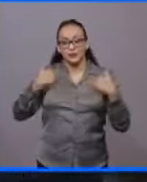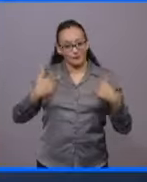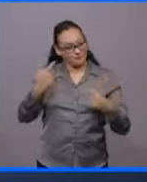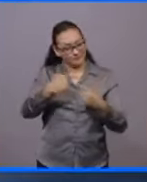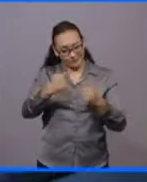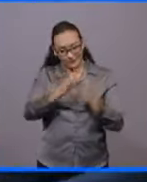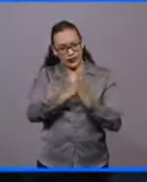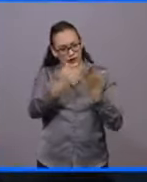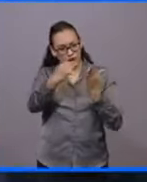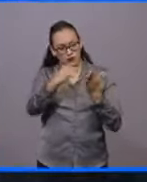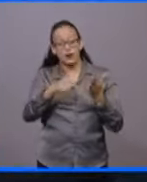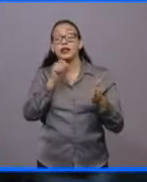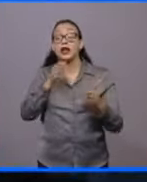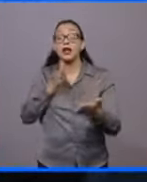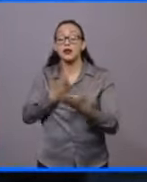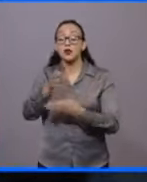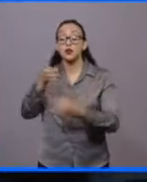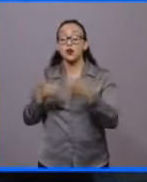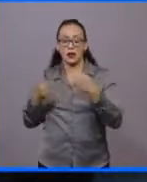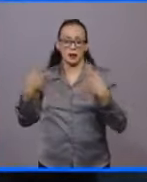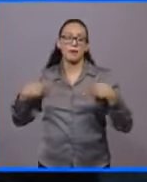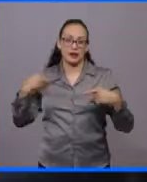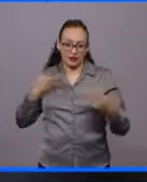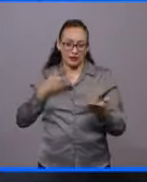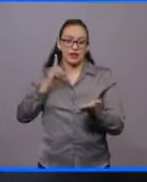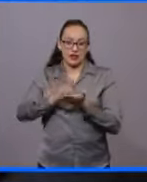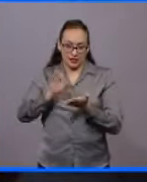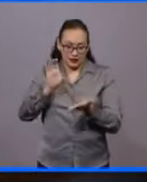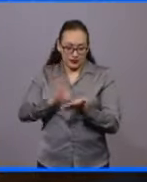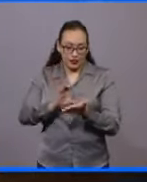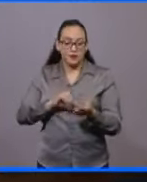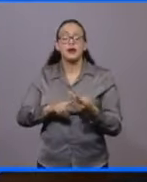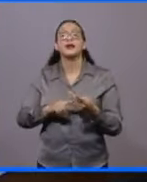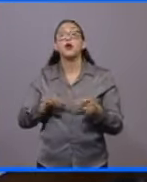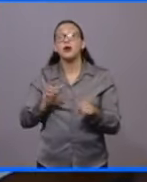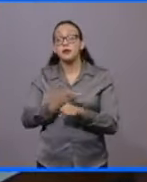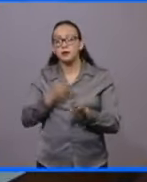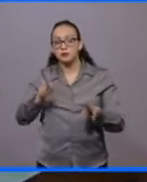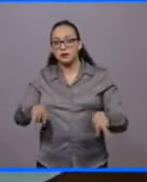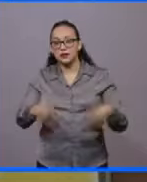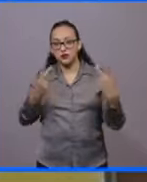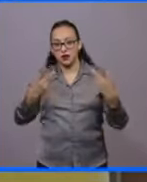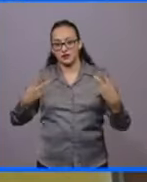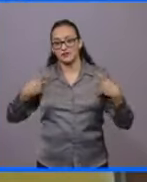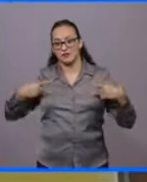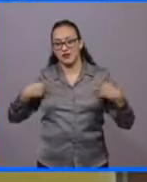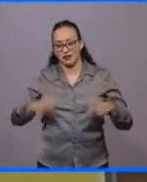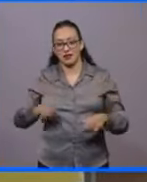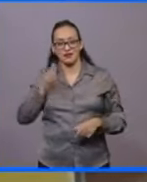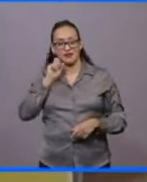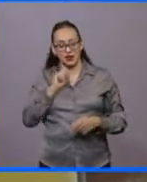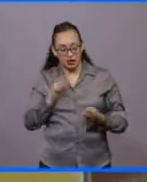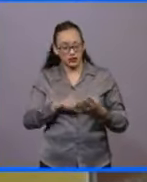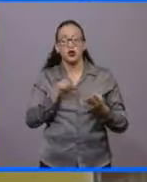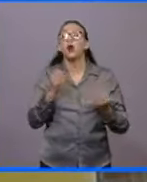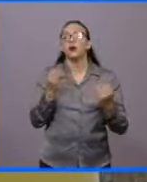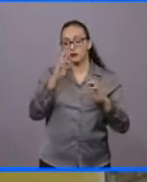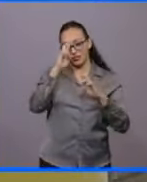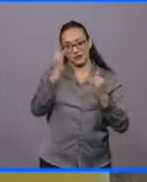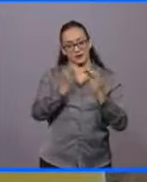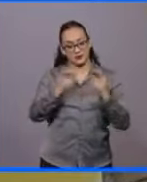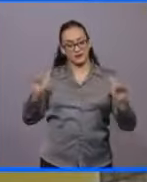humanos, pero también el acceso a la justicia de personas con discapacidad, la trata de personas y la equidad de